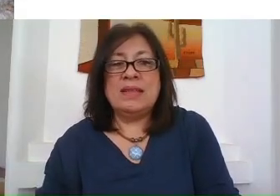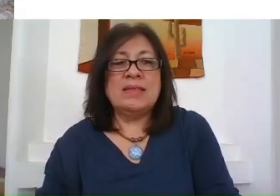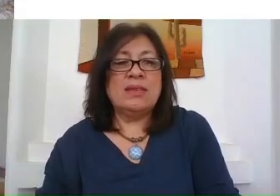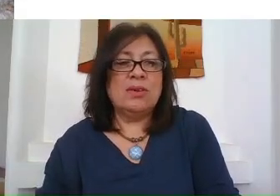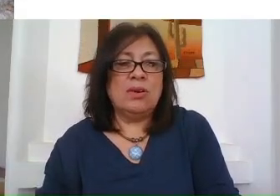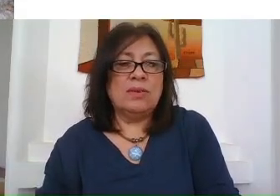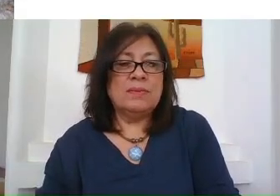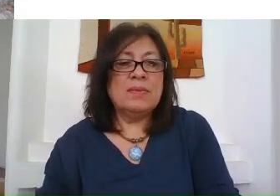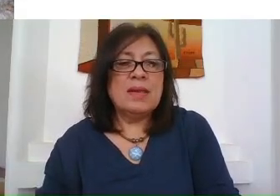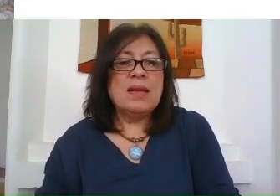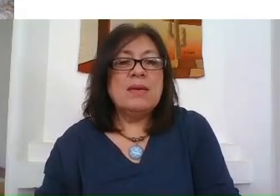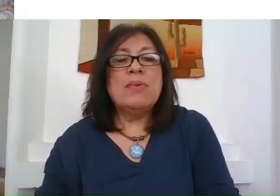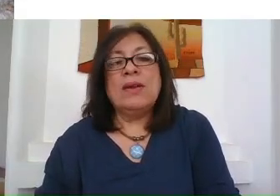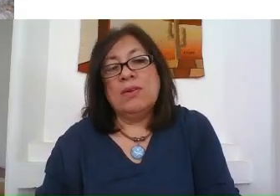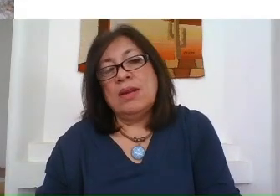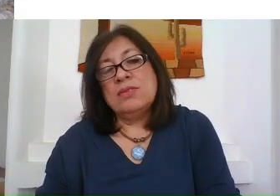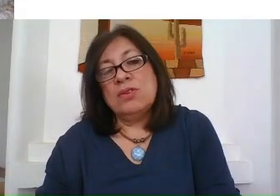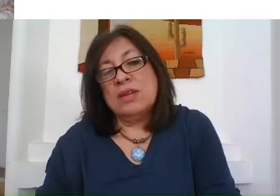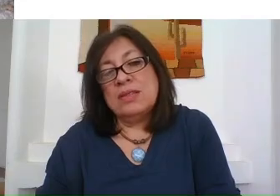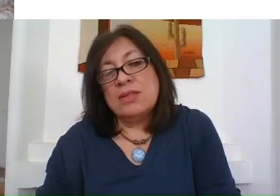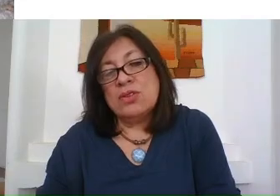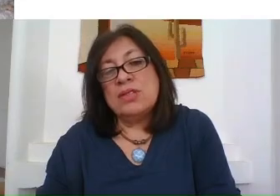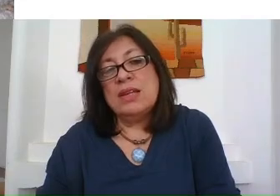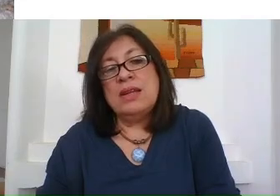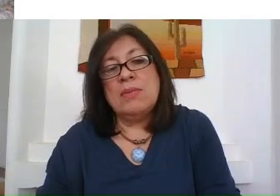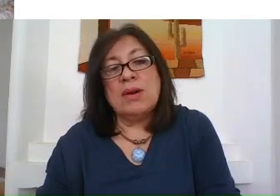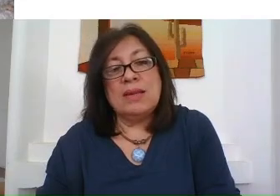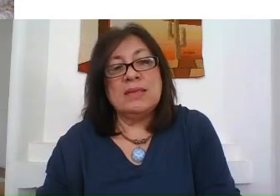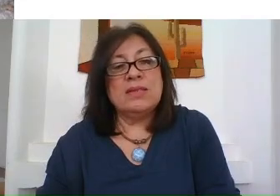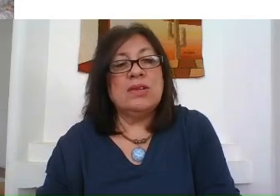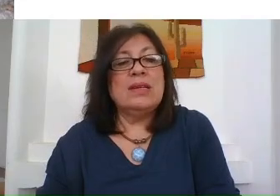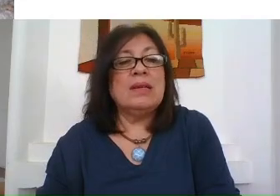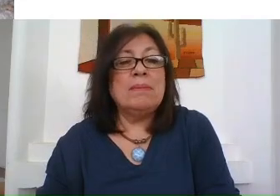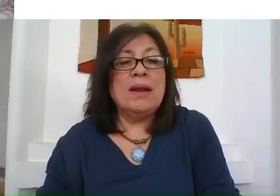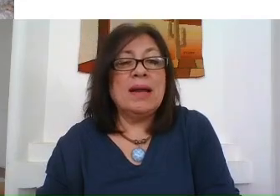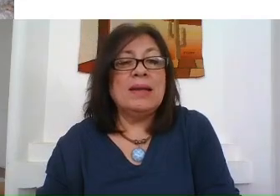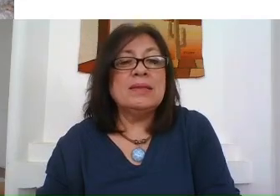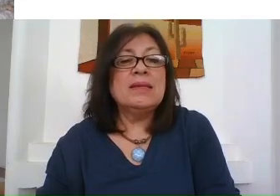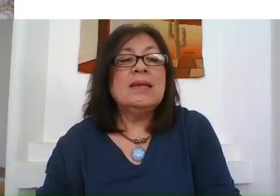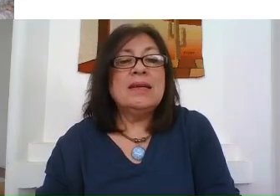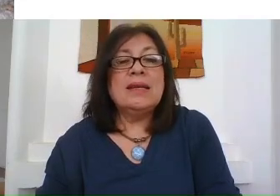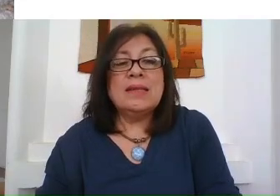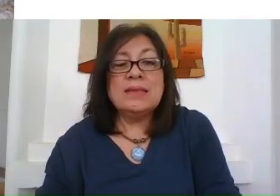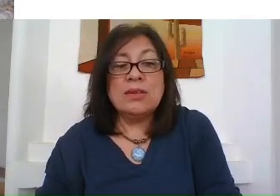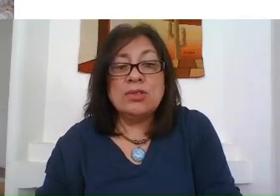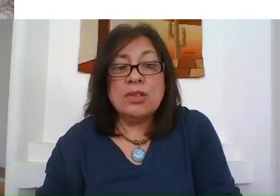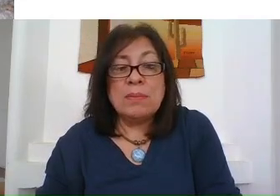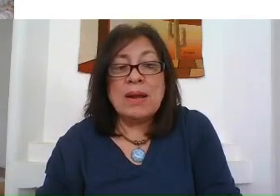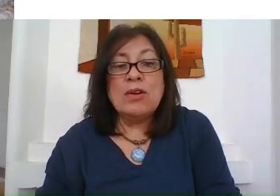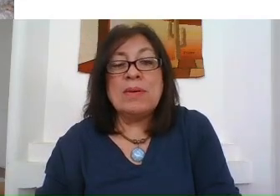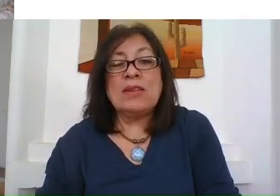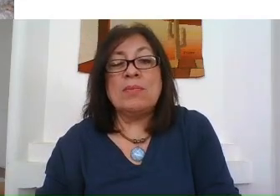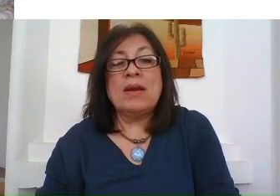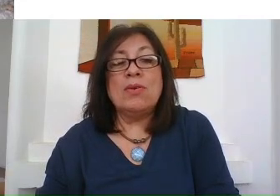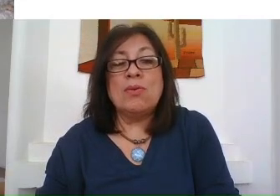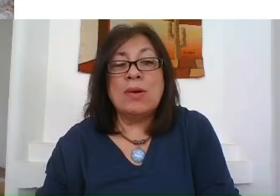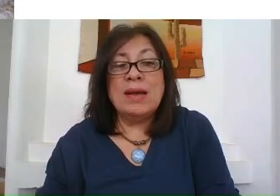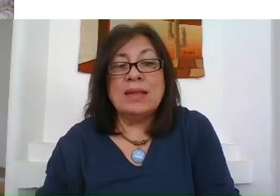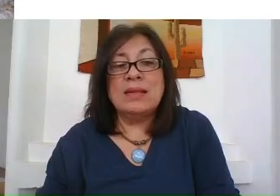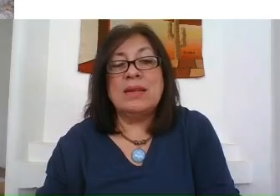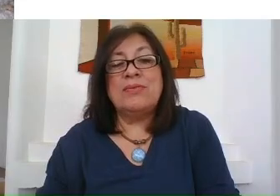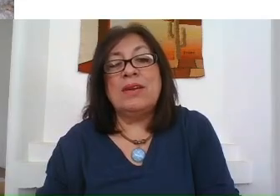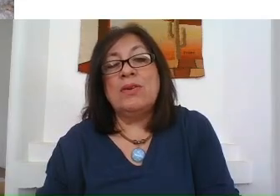casi finalizándolo. Bueno, la sonrisa social y las vocalizaciones tempranas, el desarrollo temprano para tomar